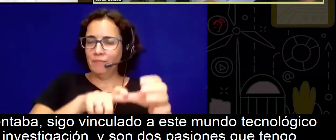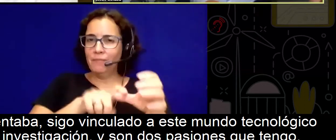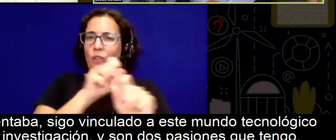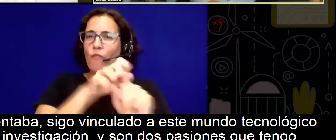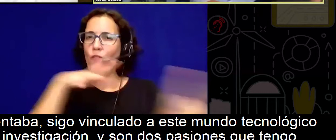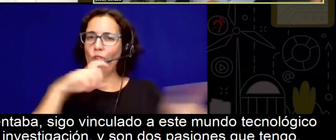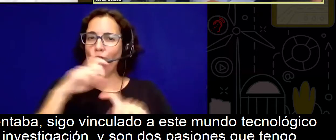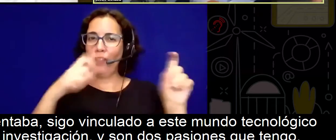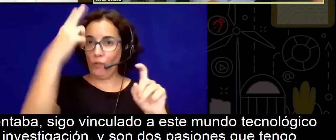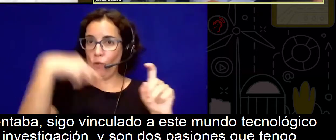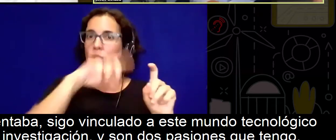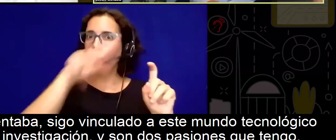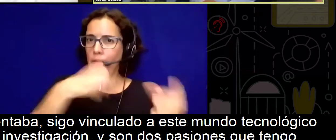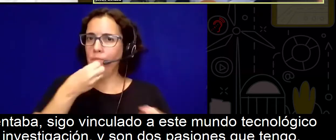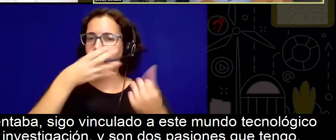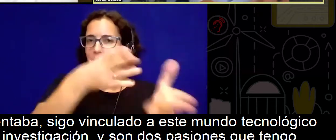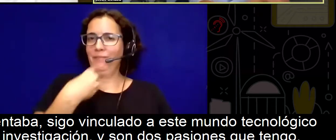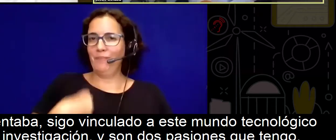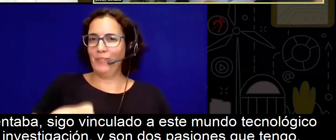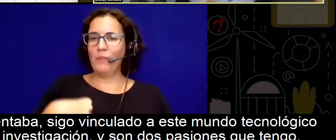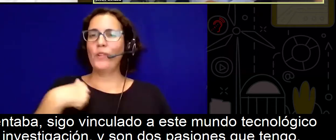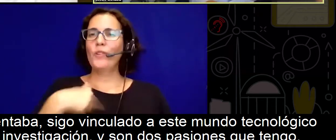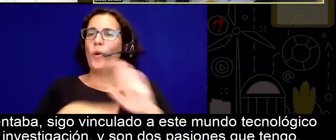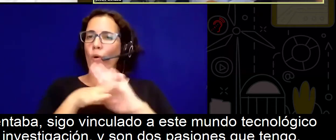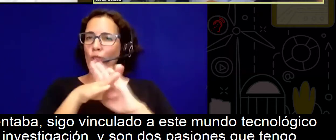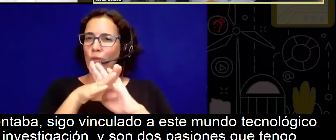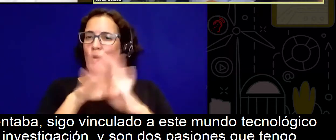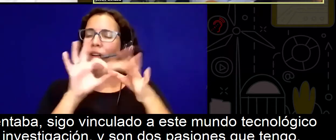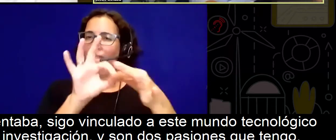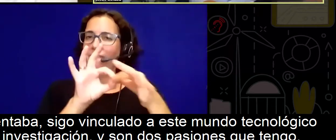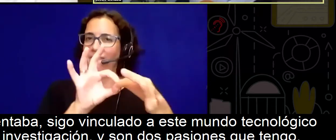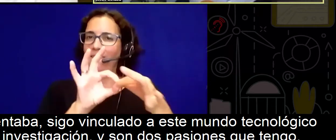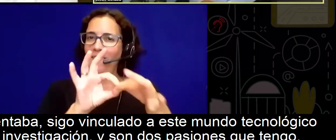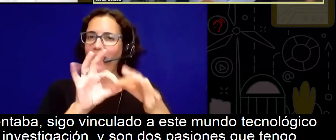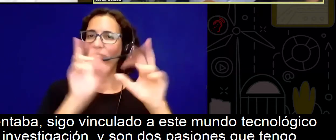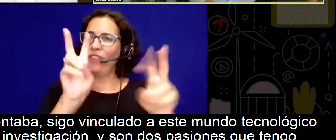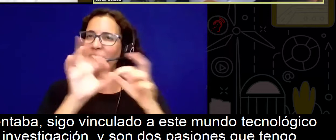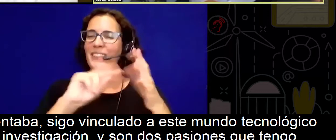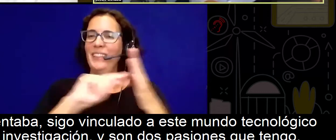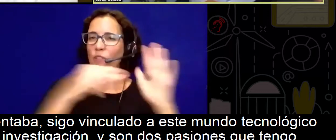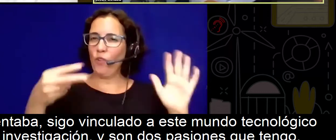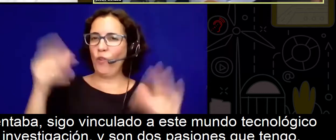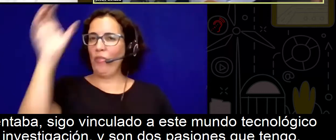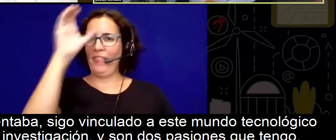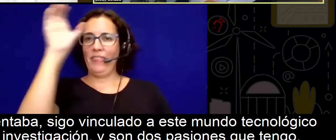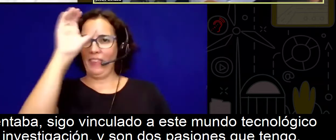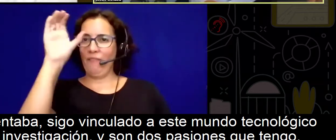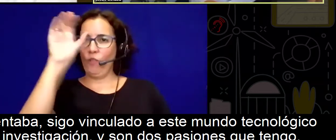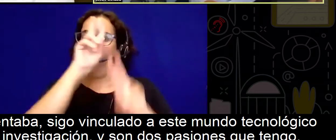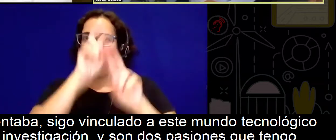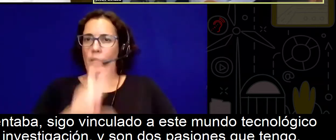también lo comentaba, sigo de alguna manera vinculado, ¿no?, a este mundo tecnológico y científico, ¿no?, y de la